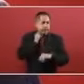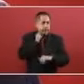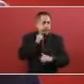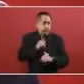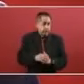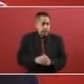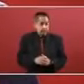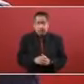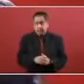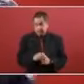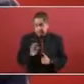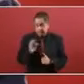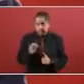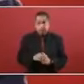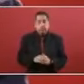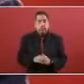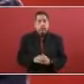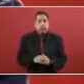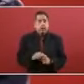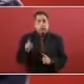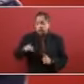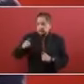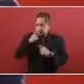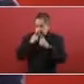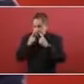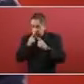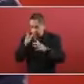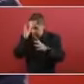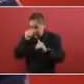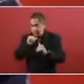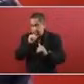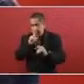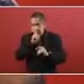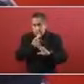Si no se logra,